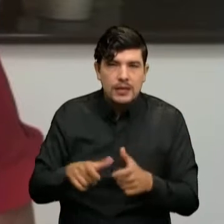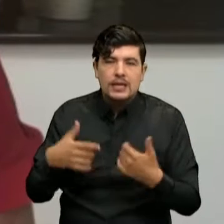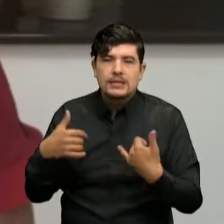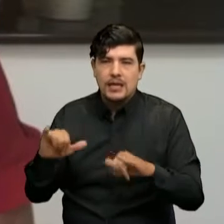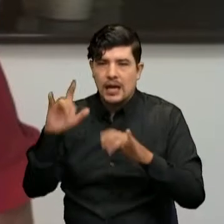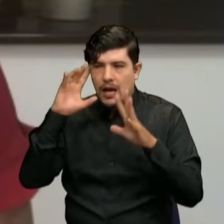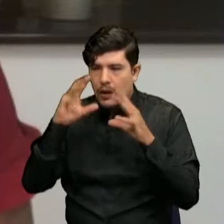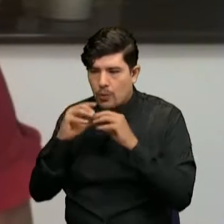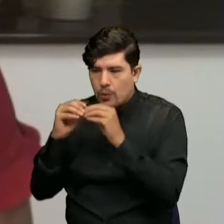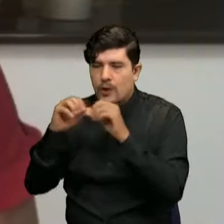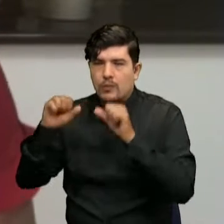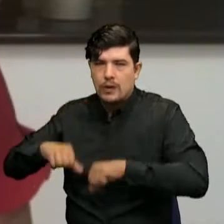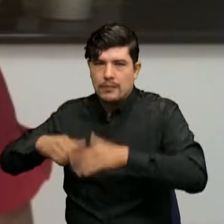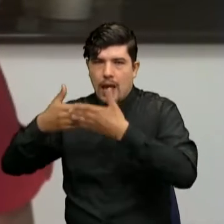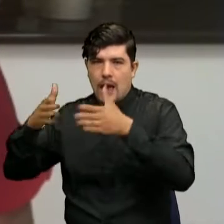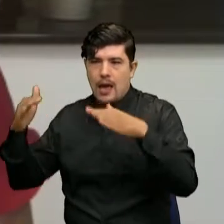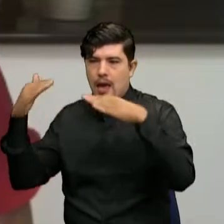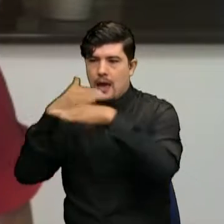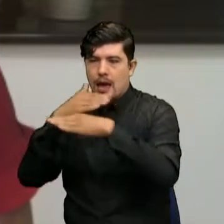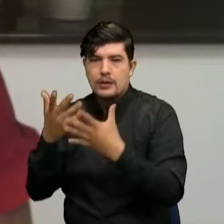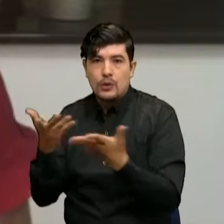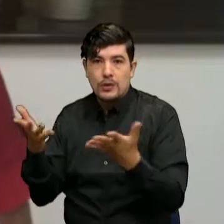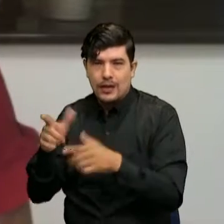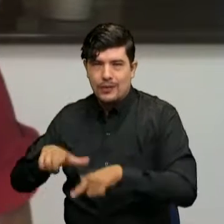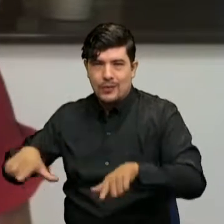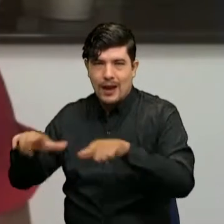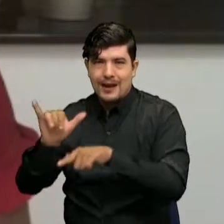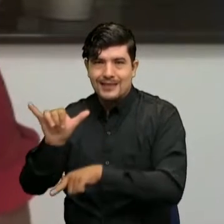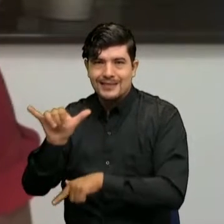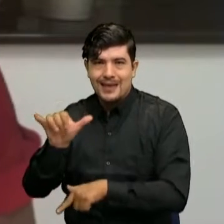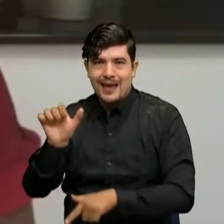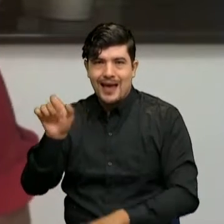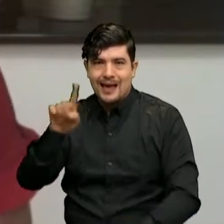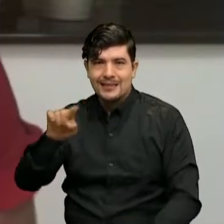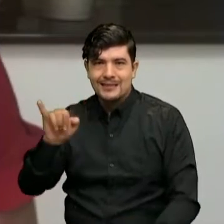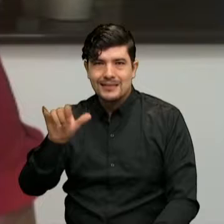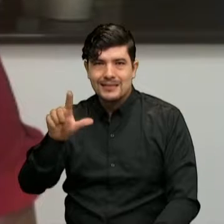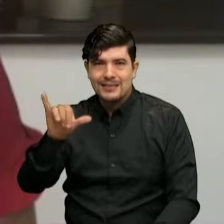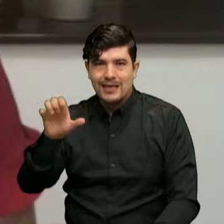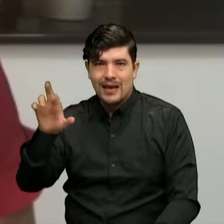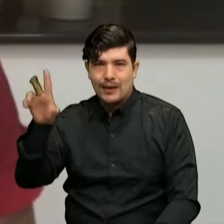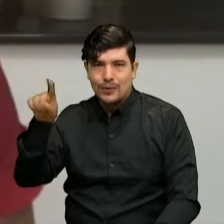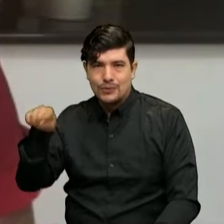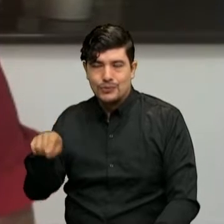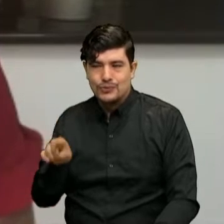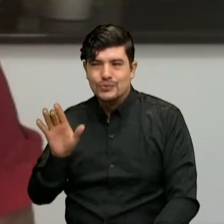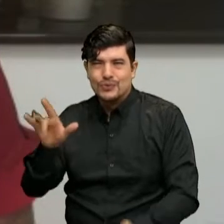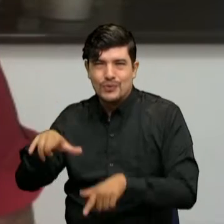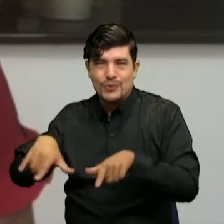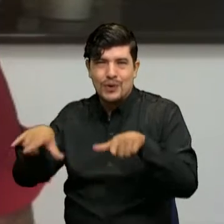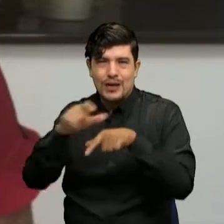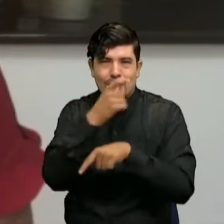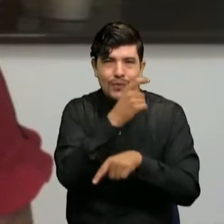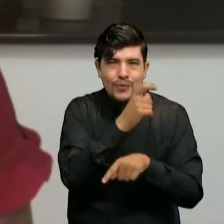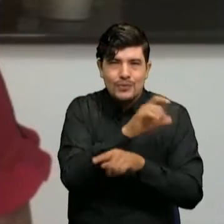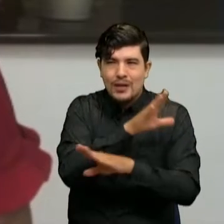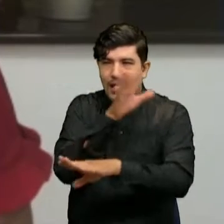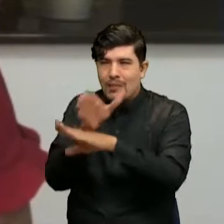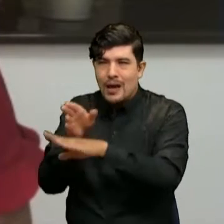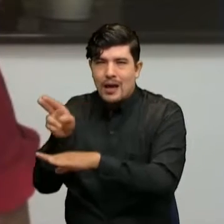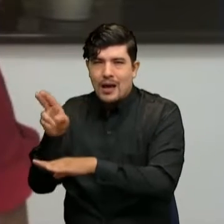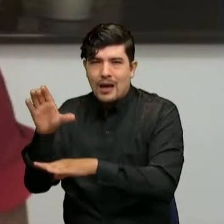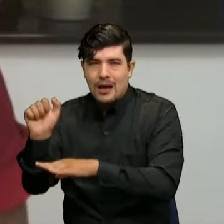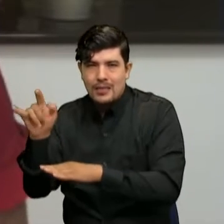en la vía conocida como el sector de la Y de Astilleros, que mantenía incomunicados a los habitantes de Cúcuta con la región de